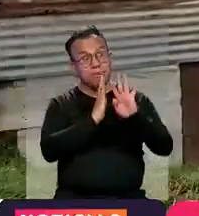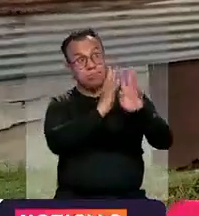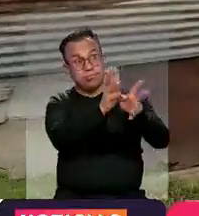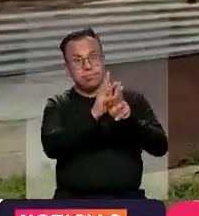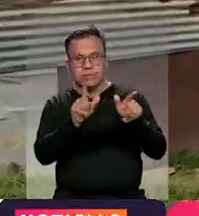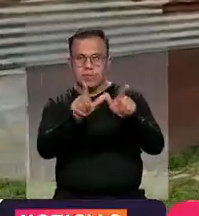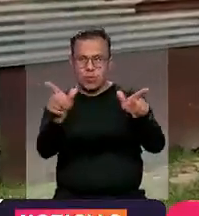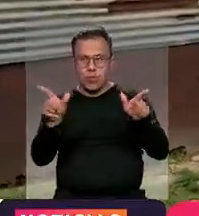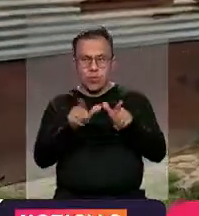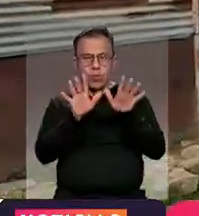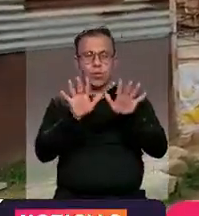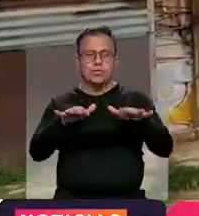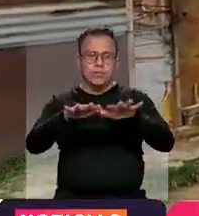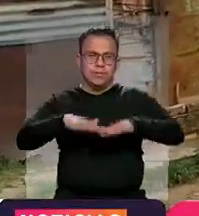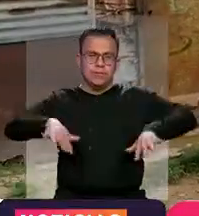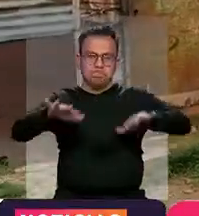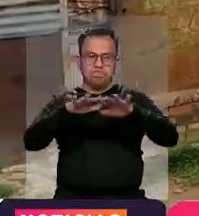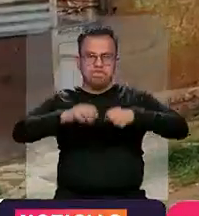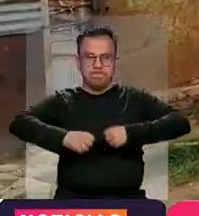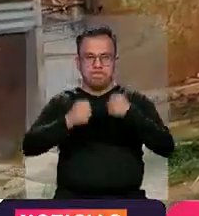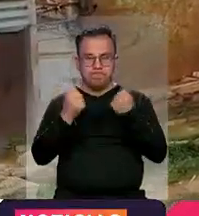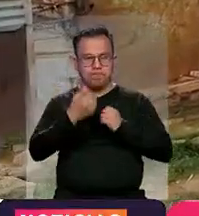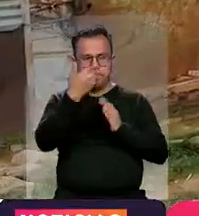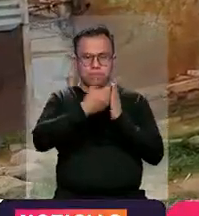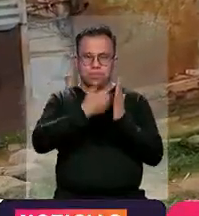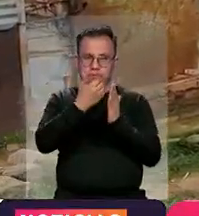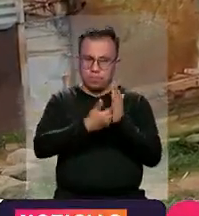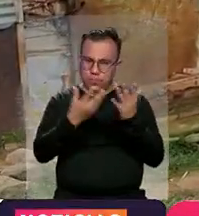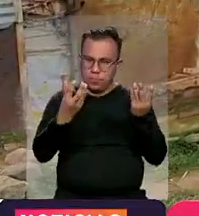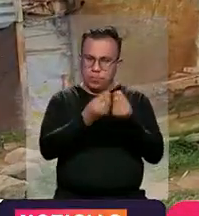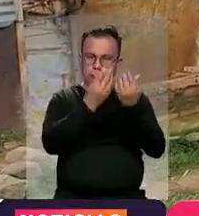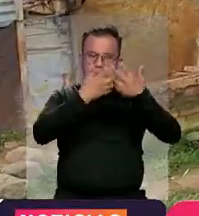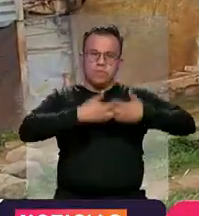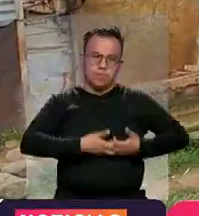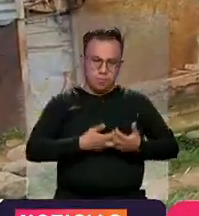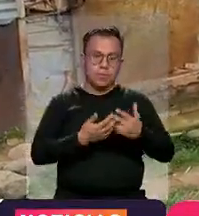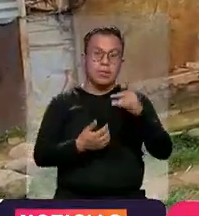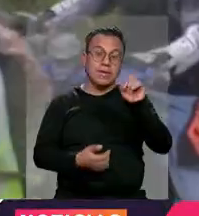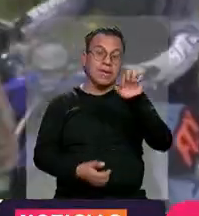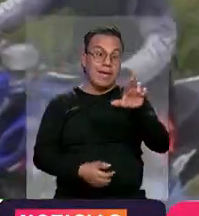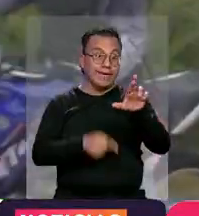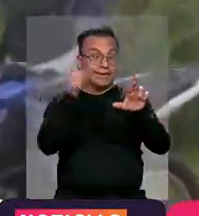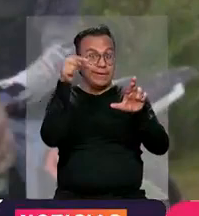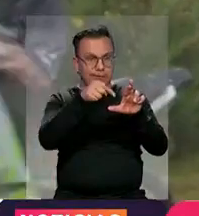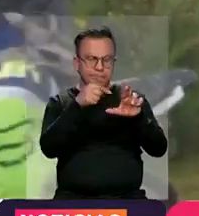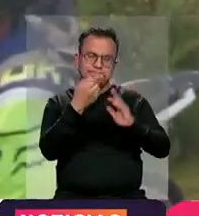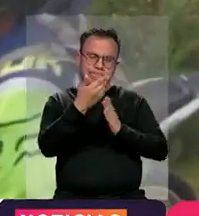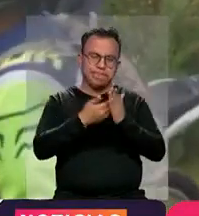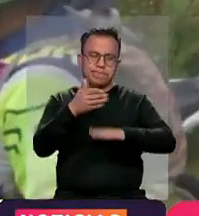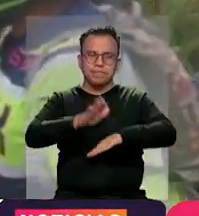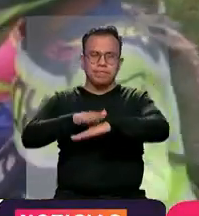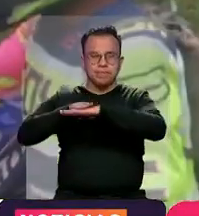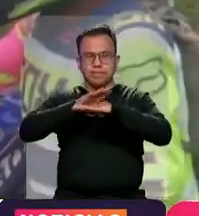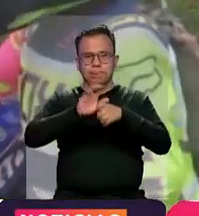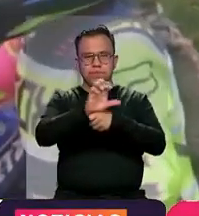las zonas de reserva forestal de Bogotá son otorgados por la Corporación Autónoma Regional CAR. Se recomienda a